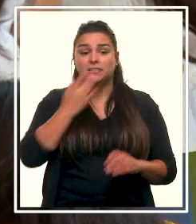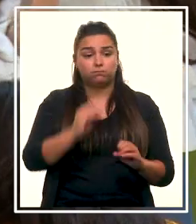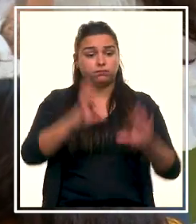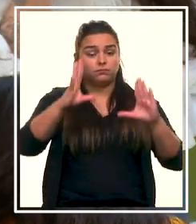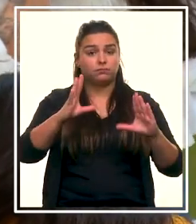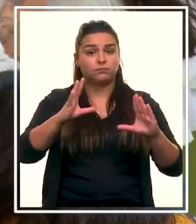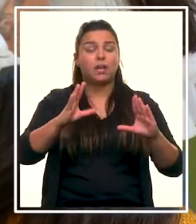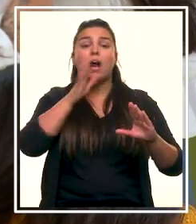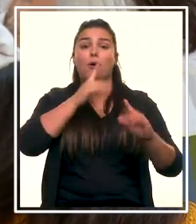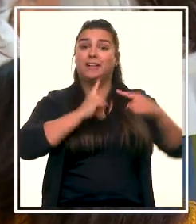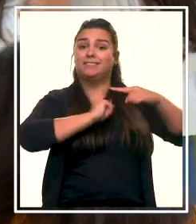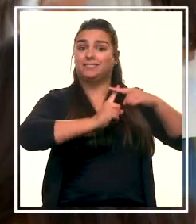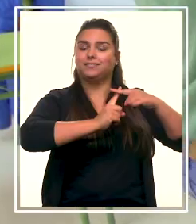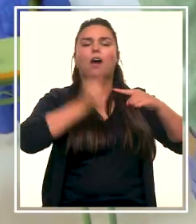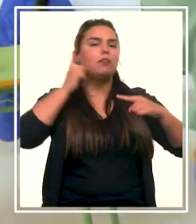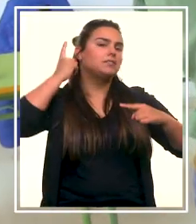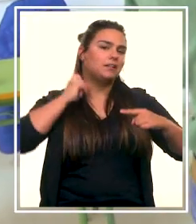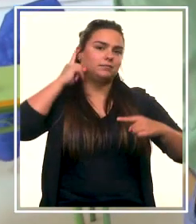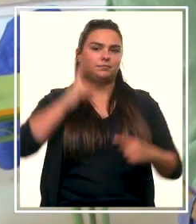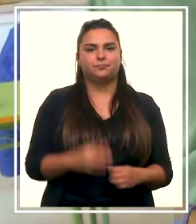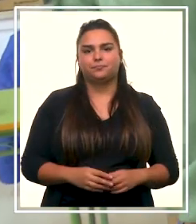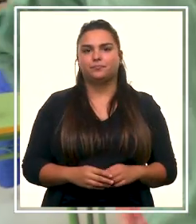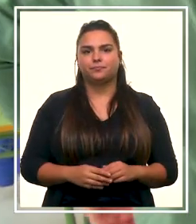de telebobina en el audífono.